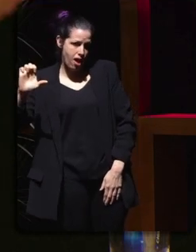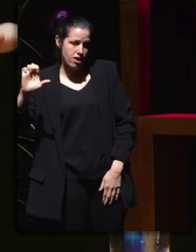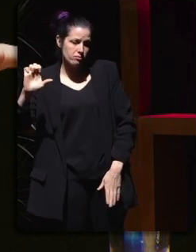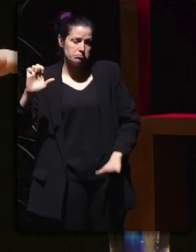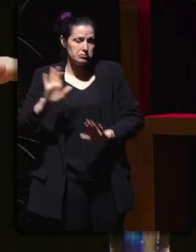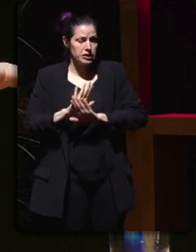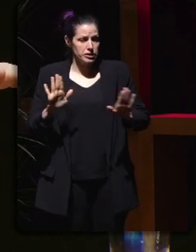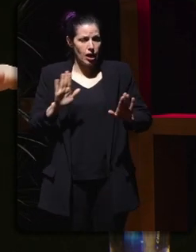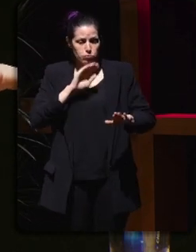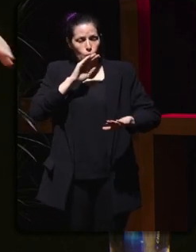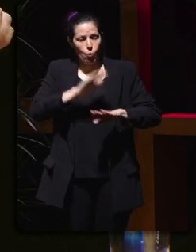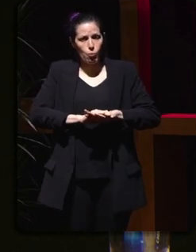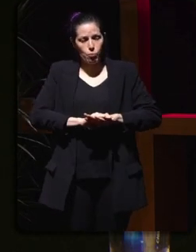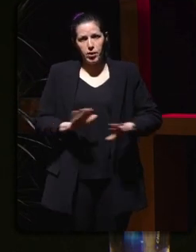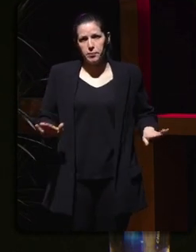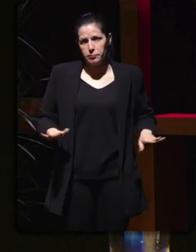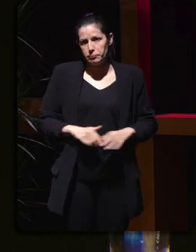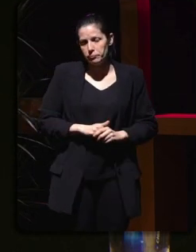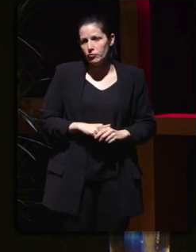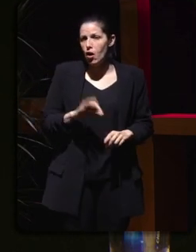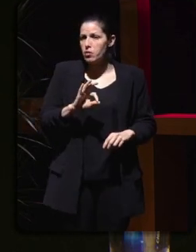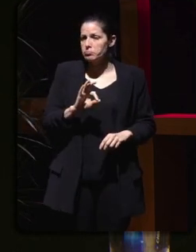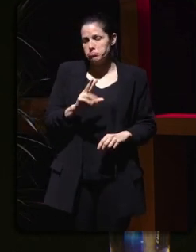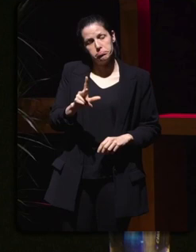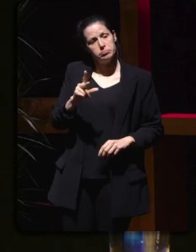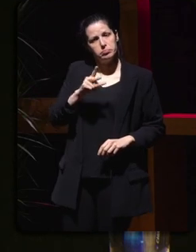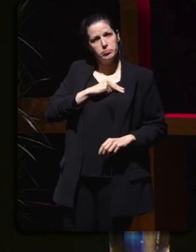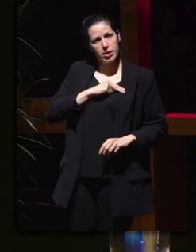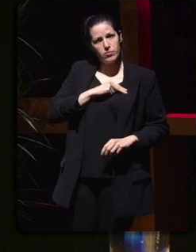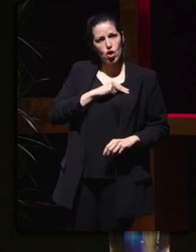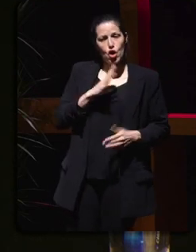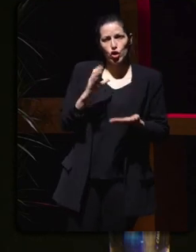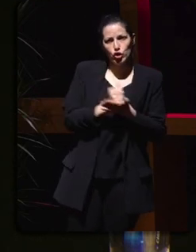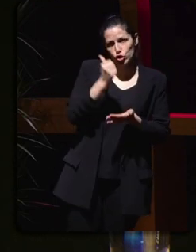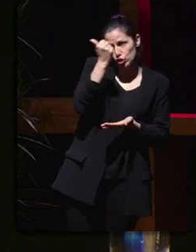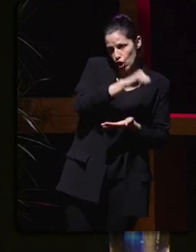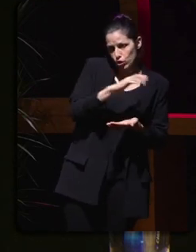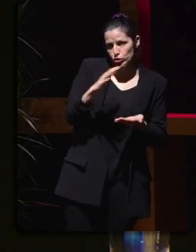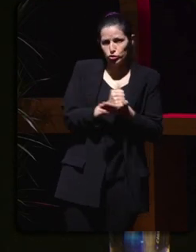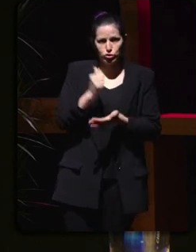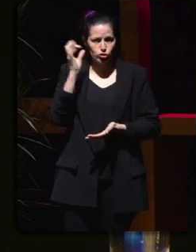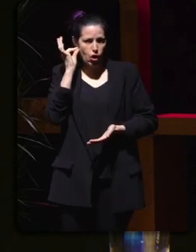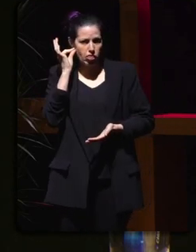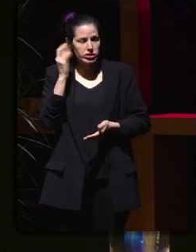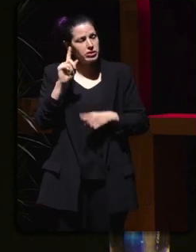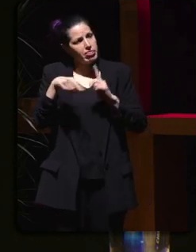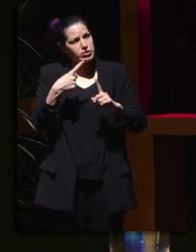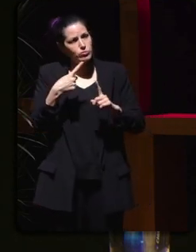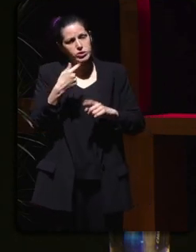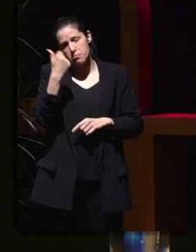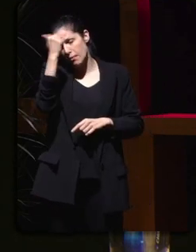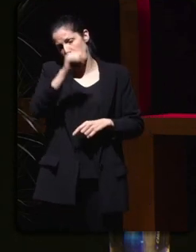y ya han cumplido se ponen El pin del todo y todas y si te he visto no me acuerdo pasan al masculino genérico